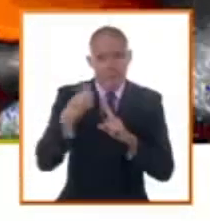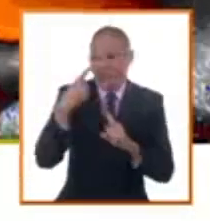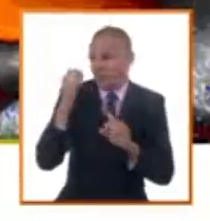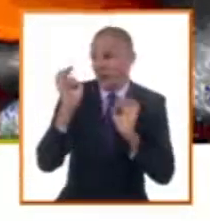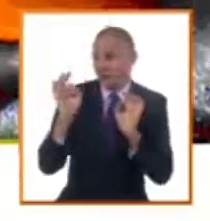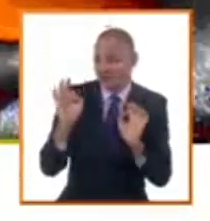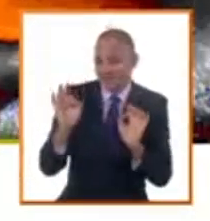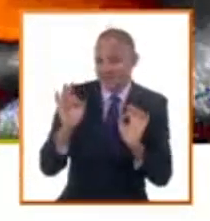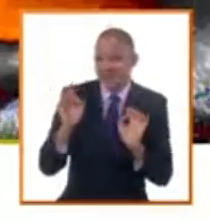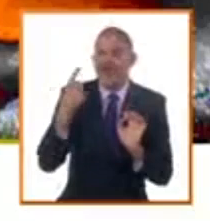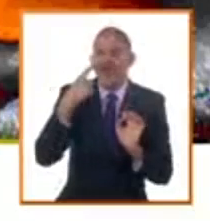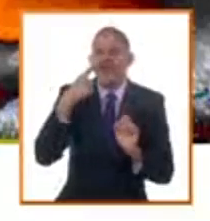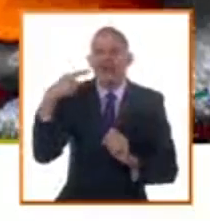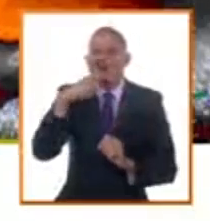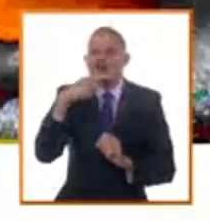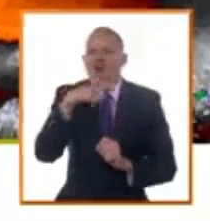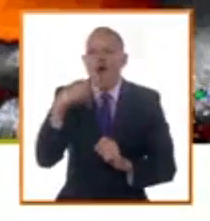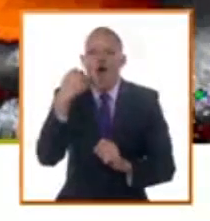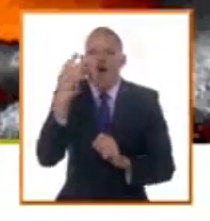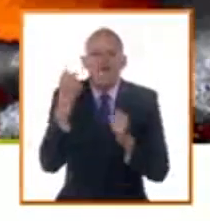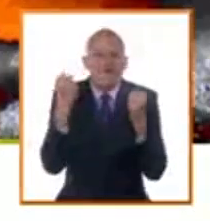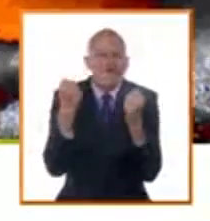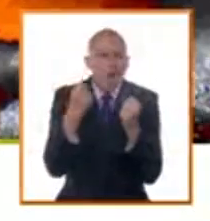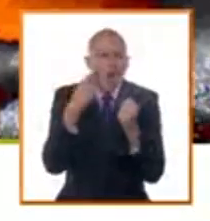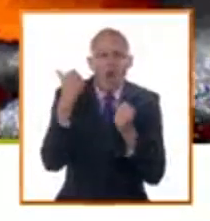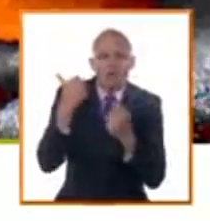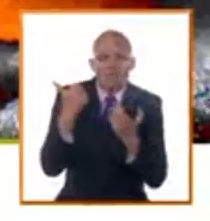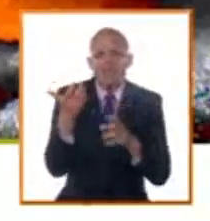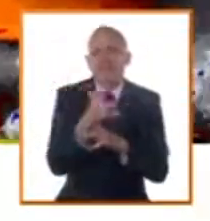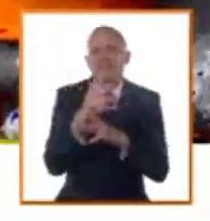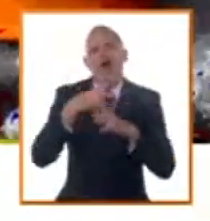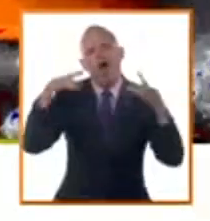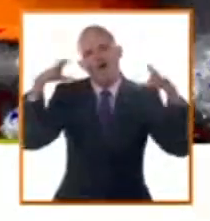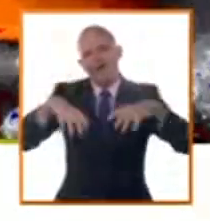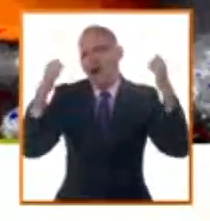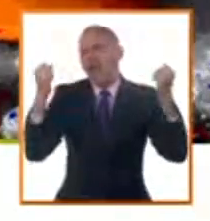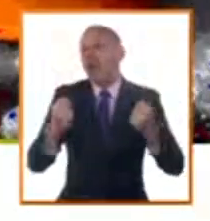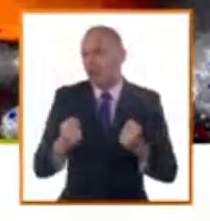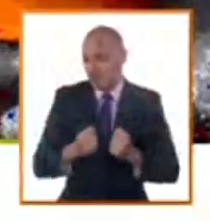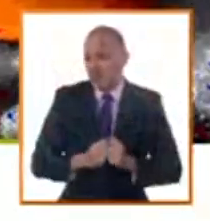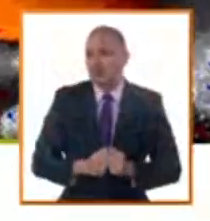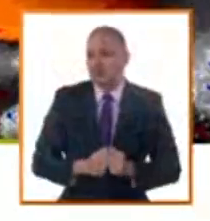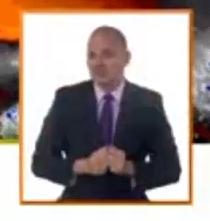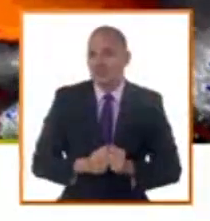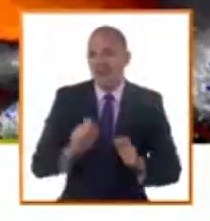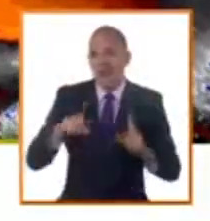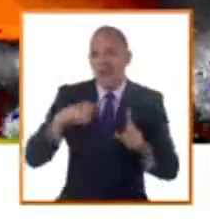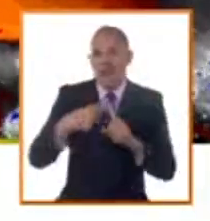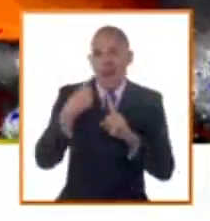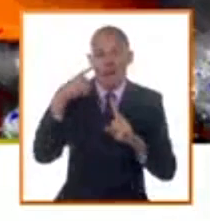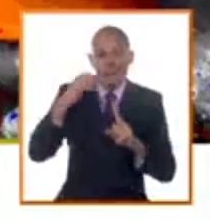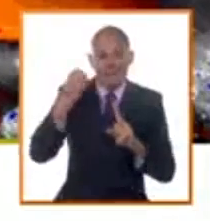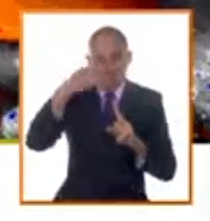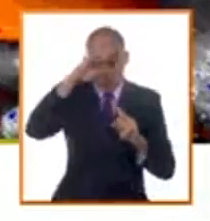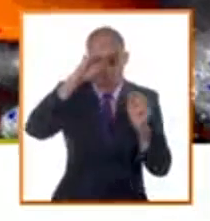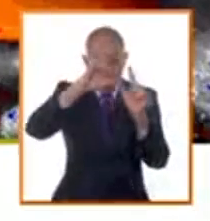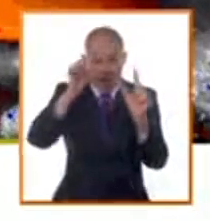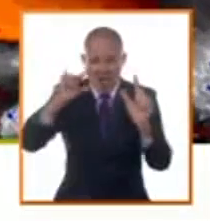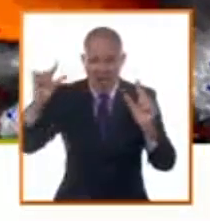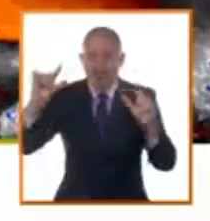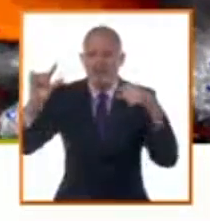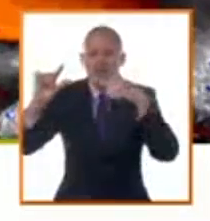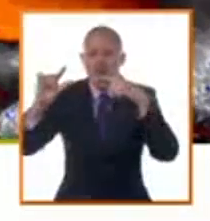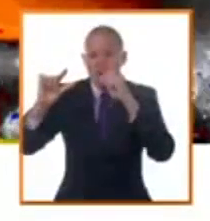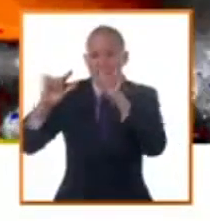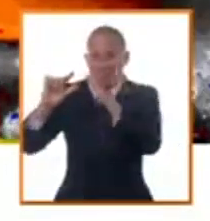esas tonalidades rojas, carmelitas, del centro de la zona húmeda donde influía sobre la provincia de Camagüey y sobre la provincia de